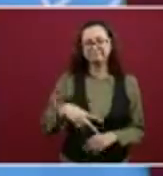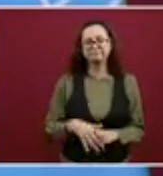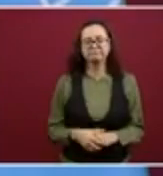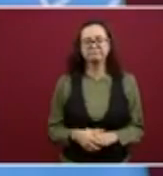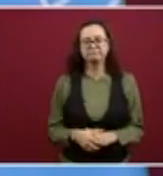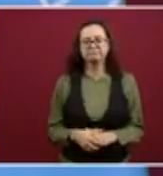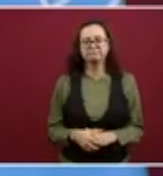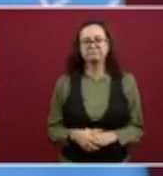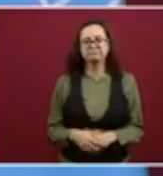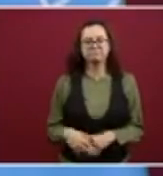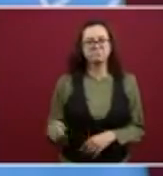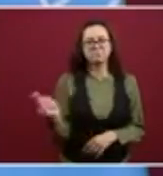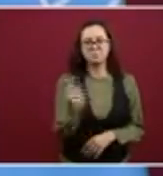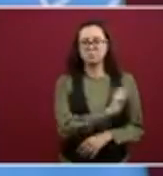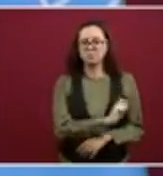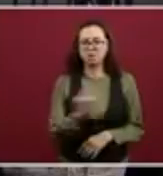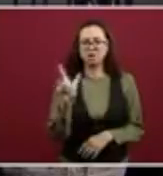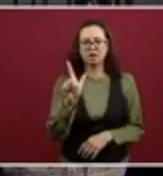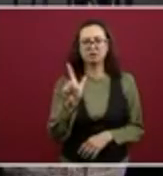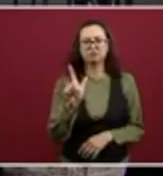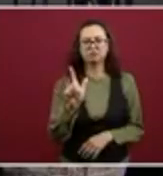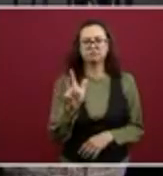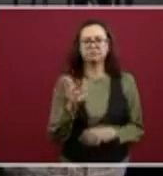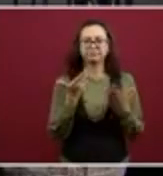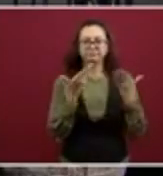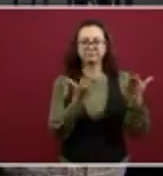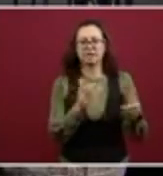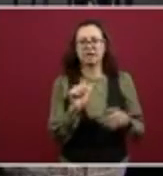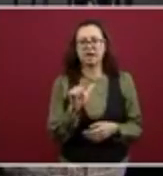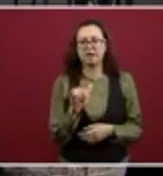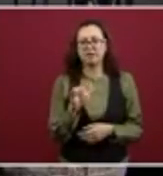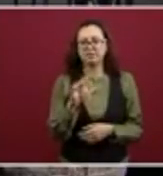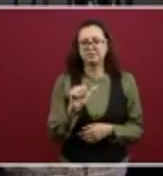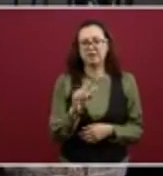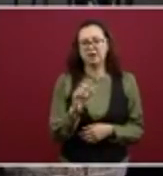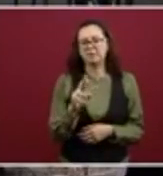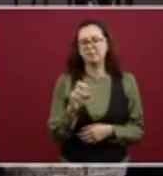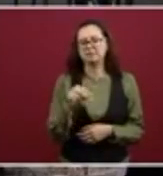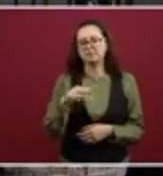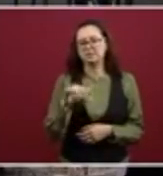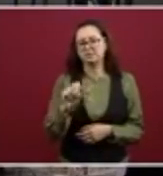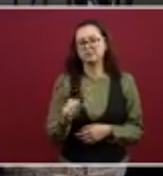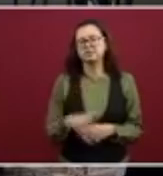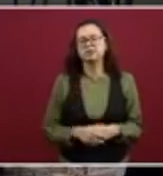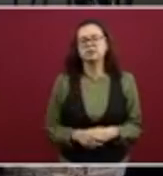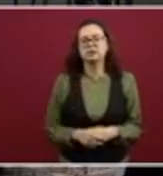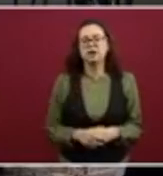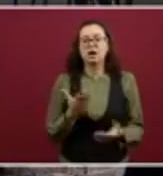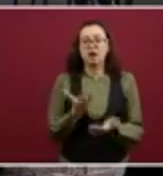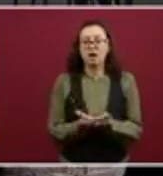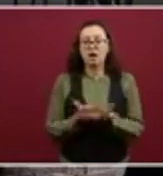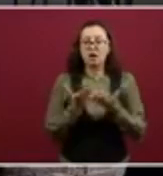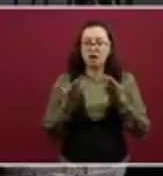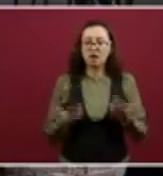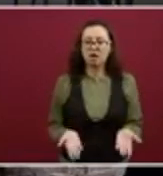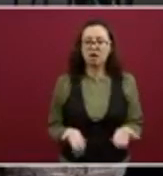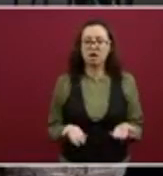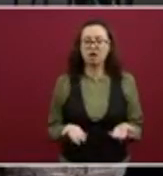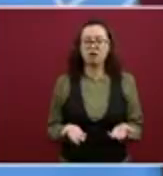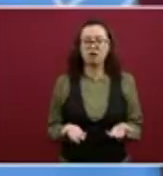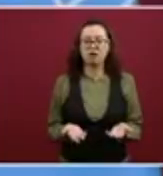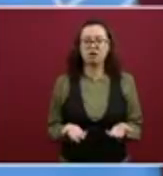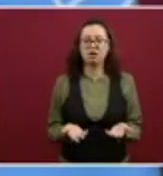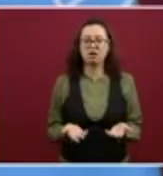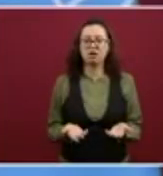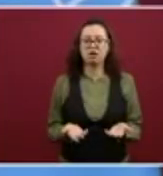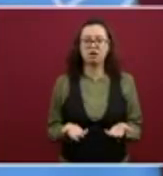una profesional como Alicia Bárcenas. Ahora viene